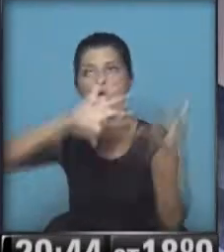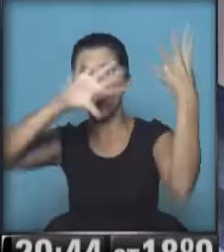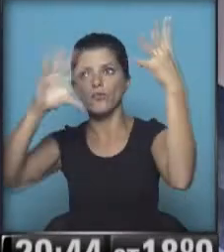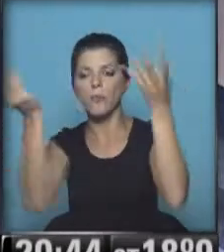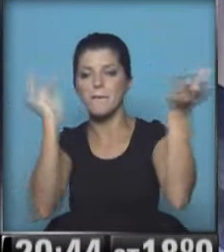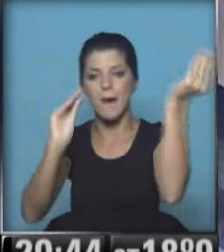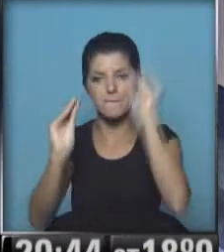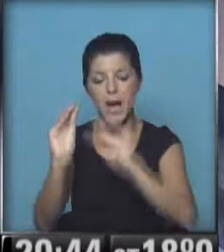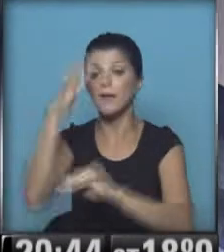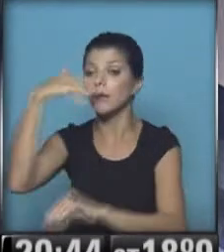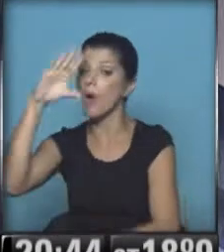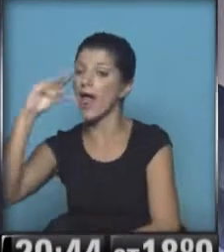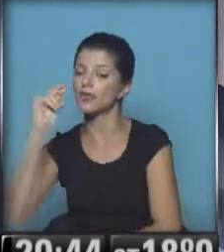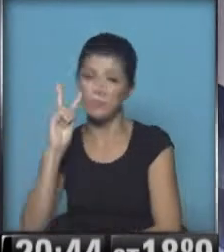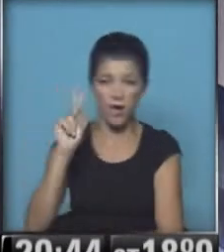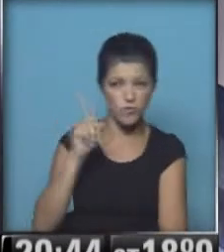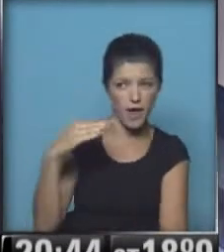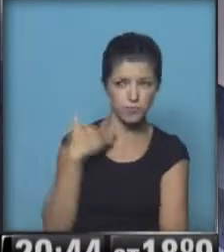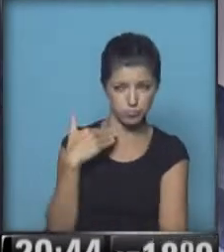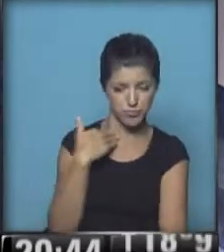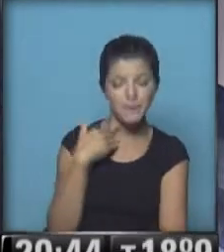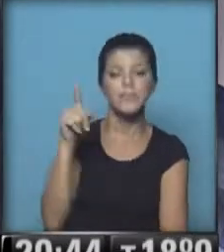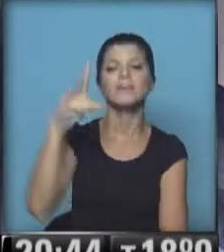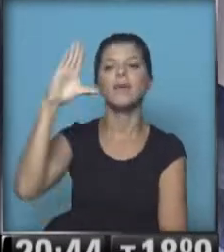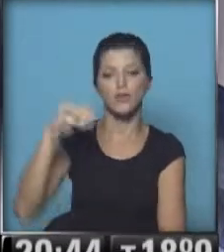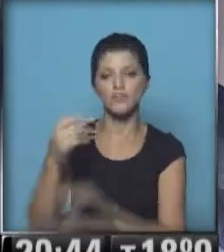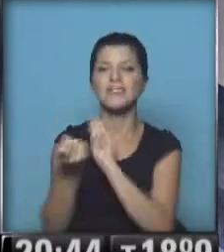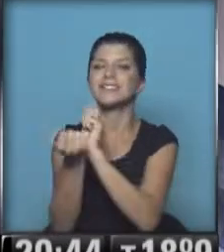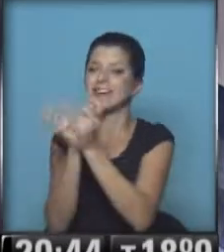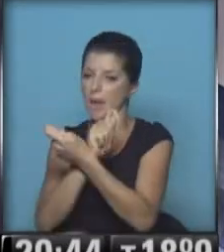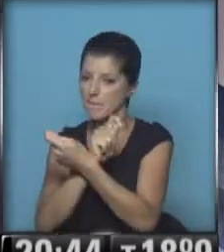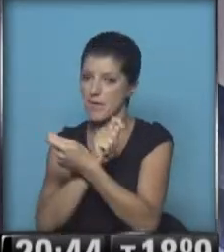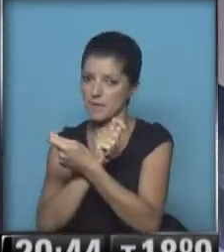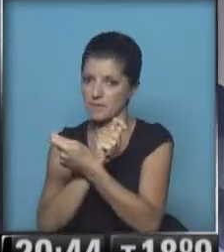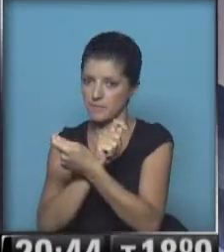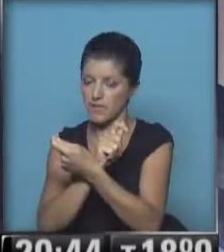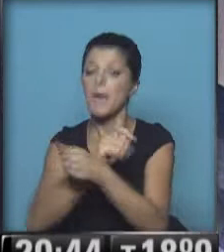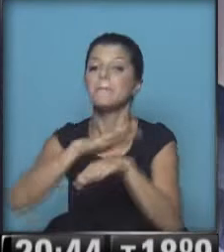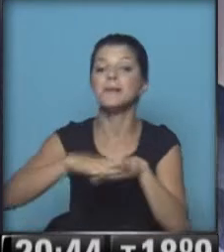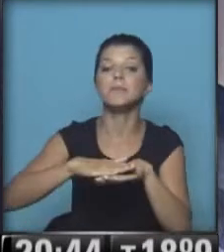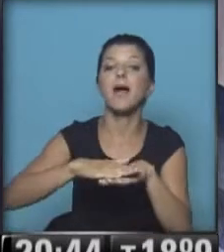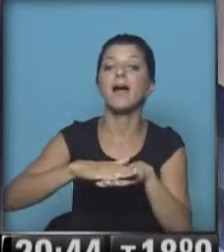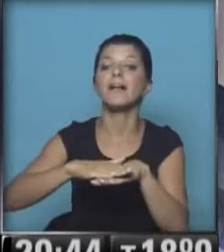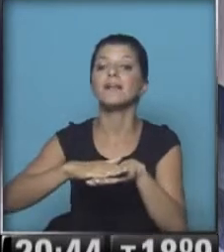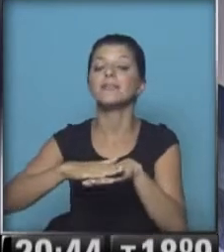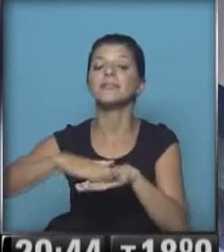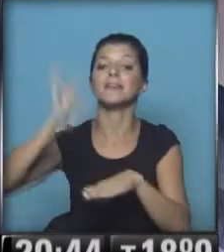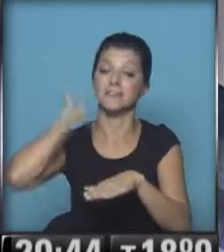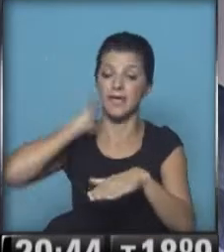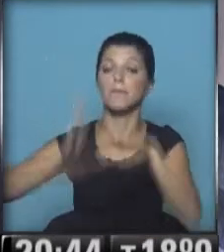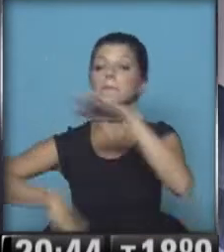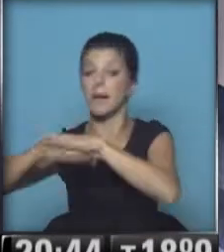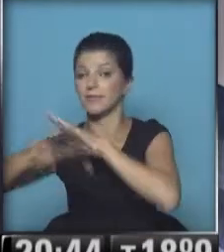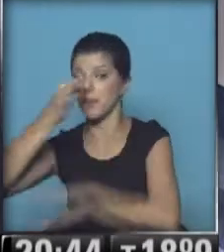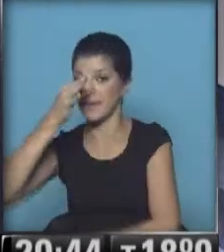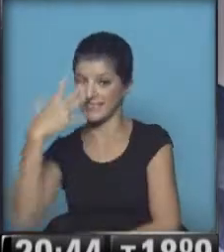y hacia la noche, aquí aparece una nubecita gris. Hacia la noche desmejoran las condiciones meteorológicas con 16 de mínima, 25 grados de